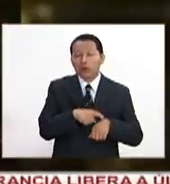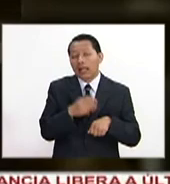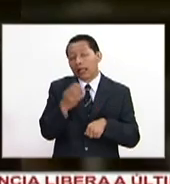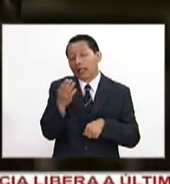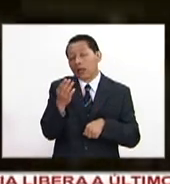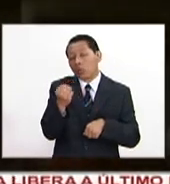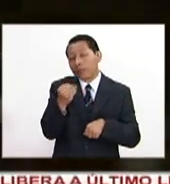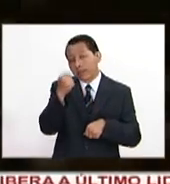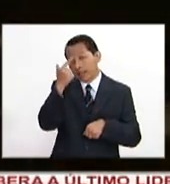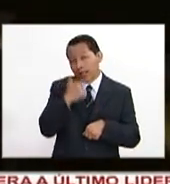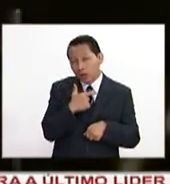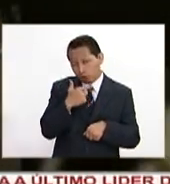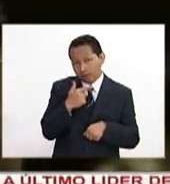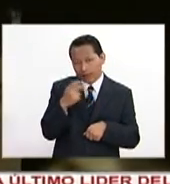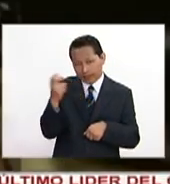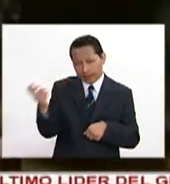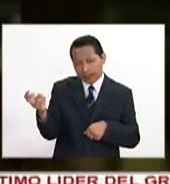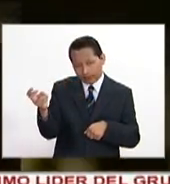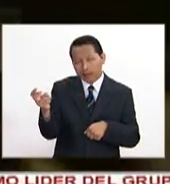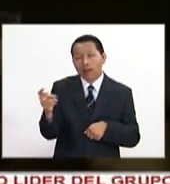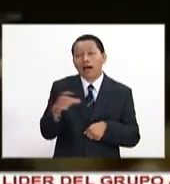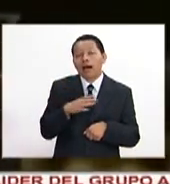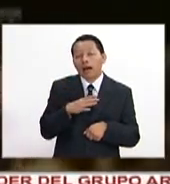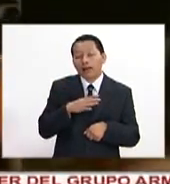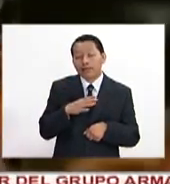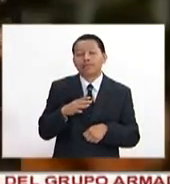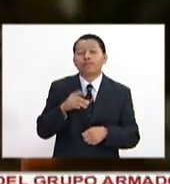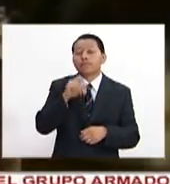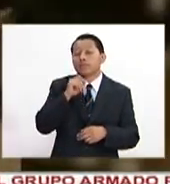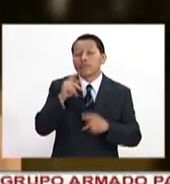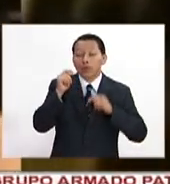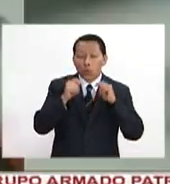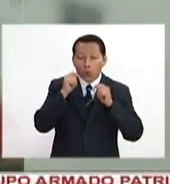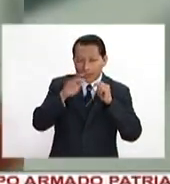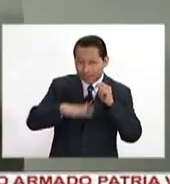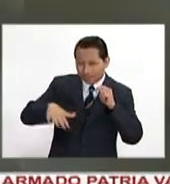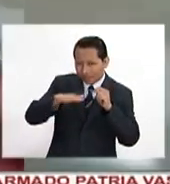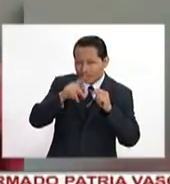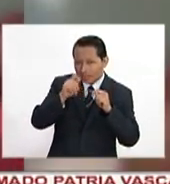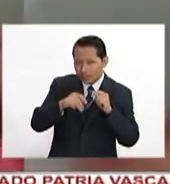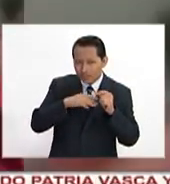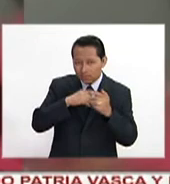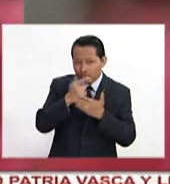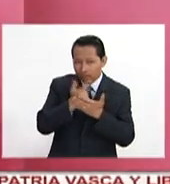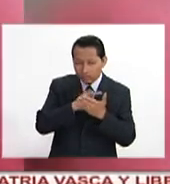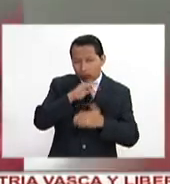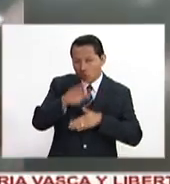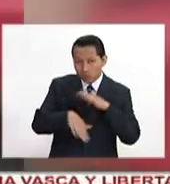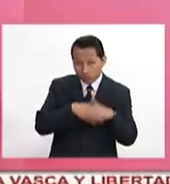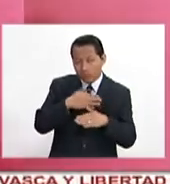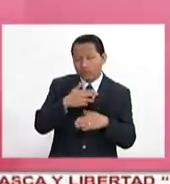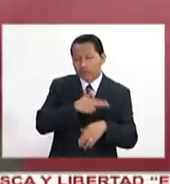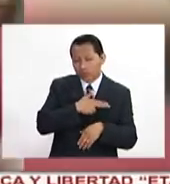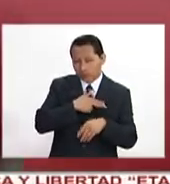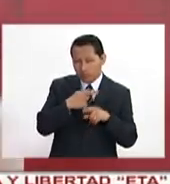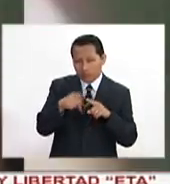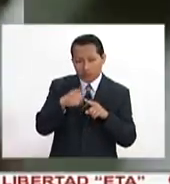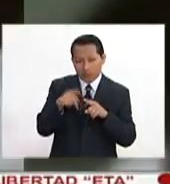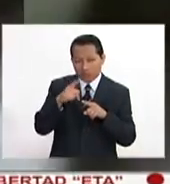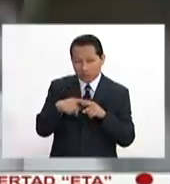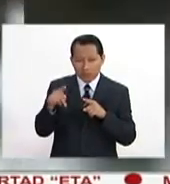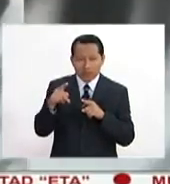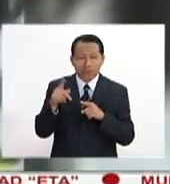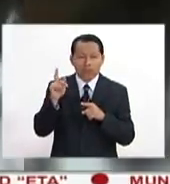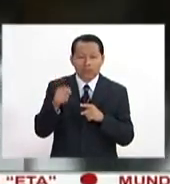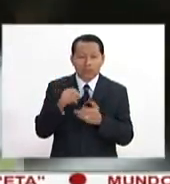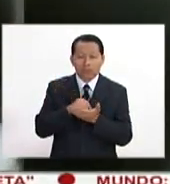registrado a las 9 de la noche, hora local. De acuerdo con las autoridades, varios turistas se encuentran en las listas de muertos y heridos. Aunque no hubo